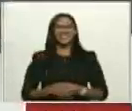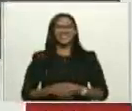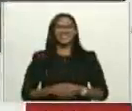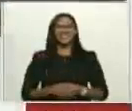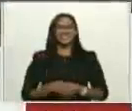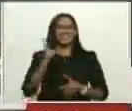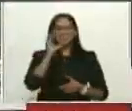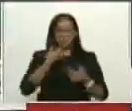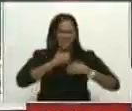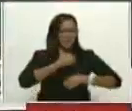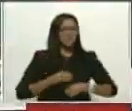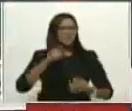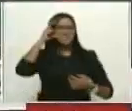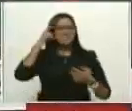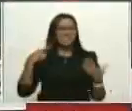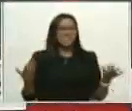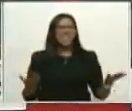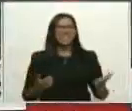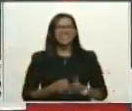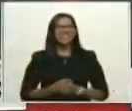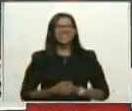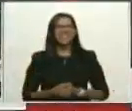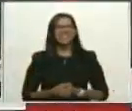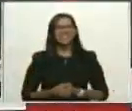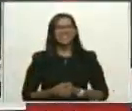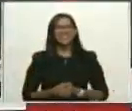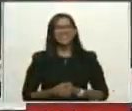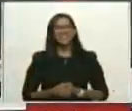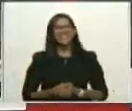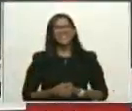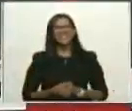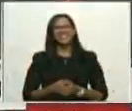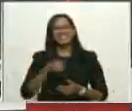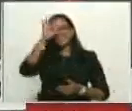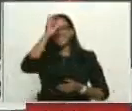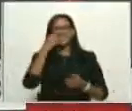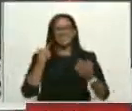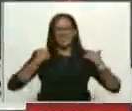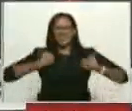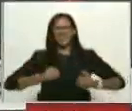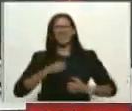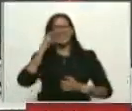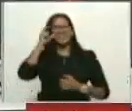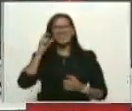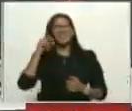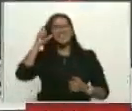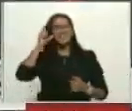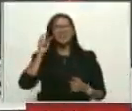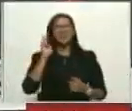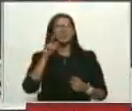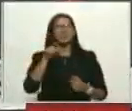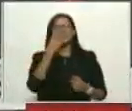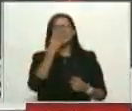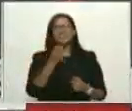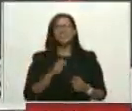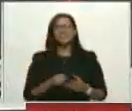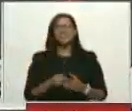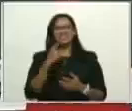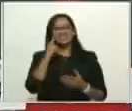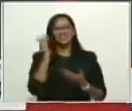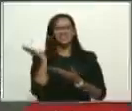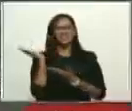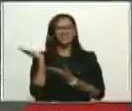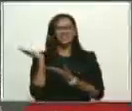No hallaba que ponerme ese día. Estaba papachuco la cosa. No hallaba que ponerme ese día. Ese día usted también nos visitó, mire, aquí estaba. Mira,